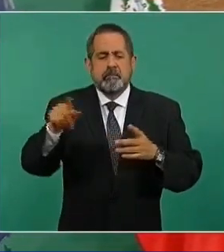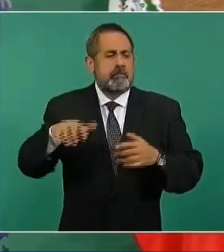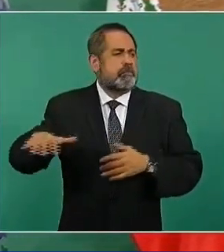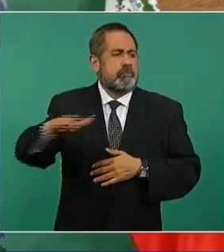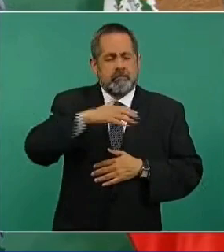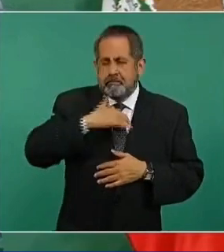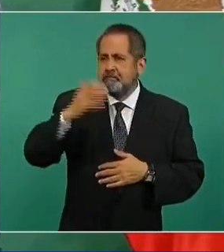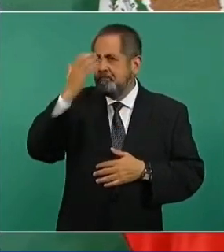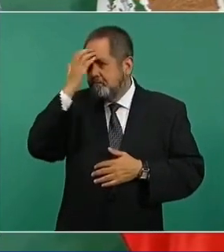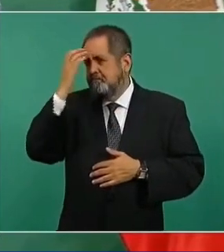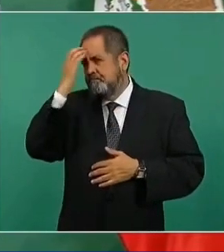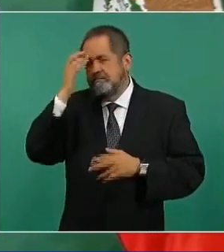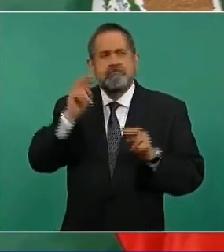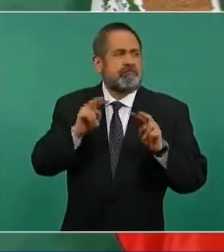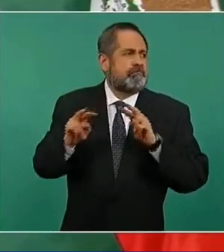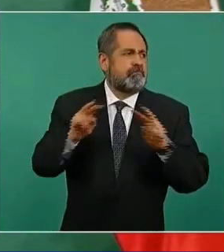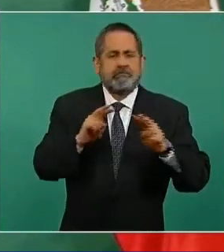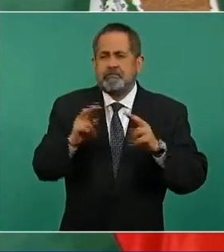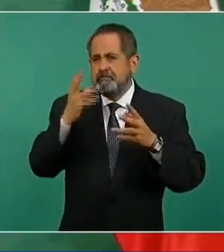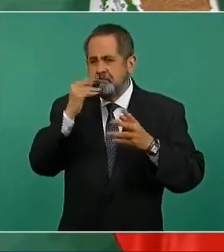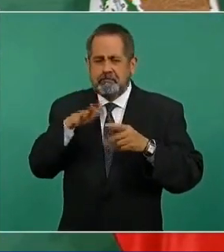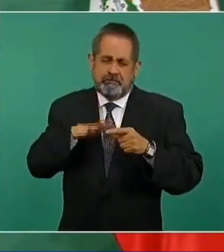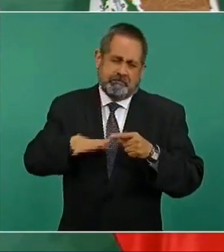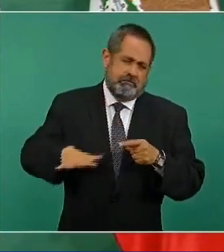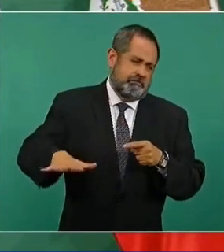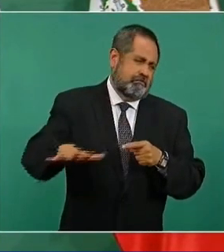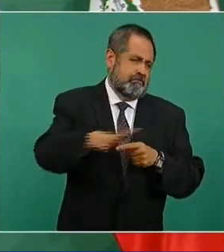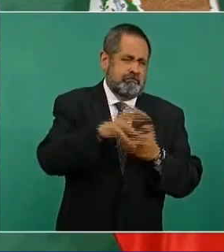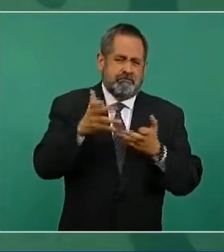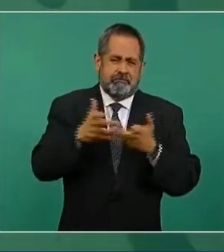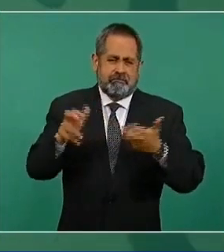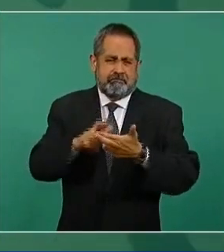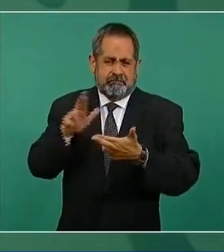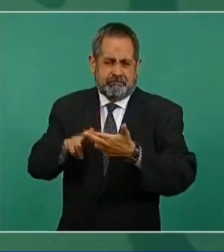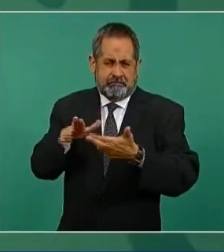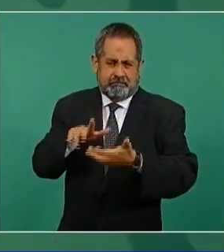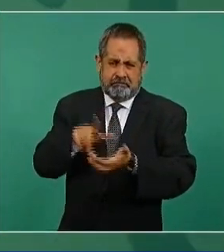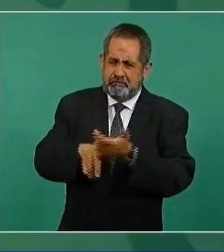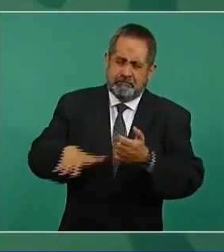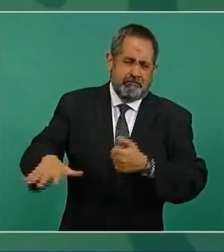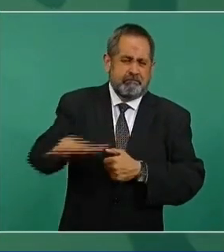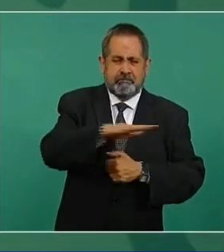conocer toda esa región que tiene